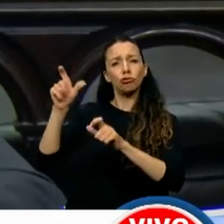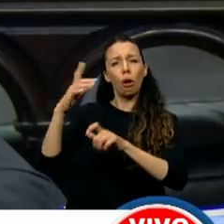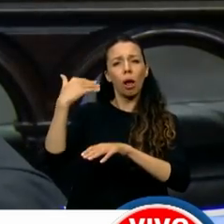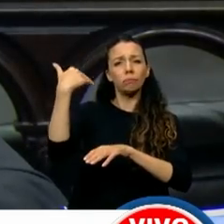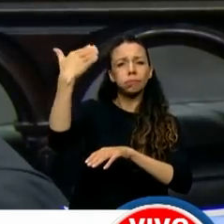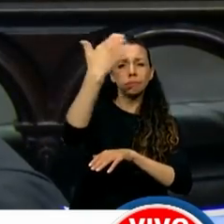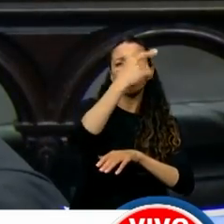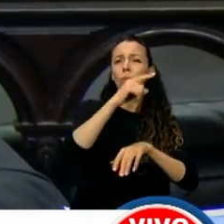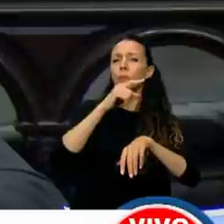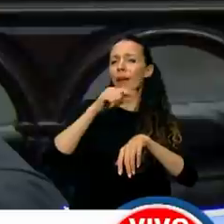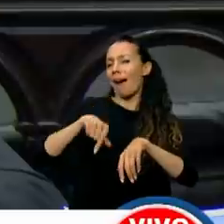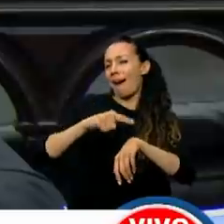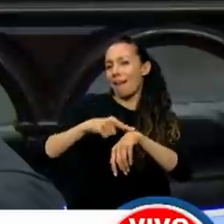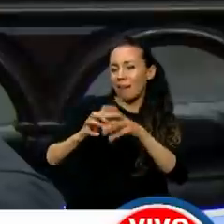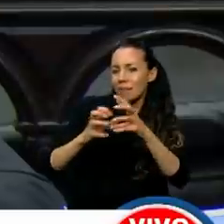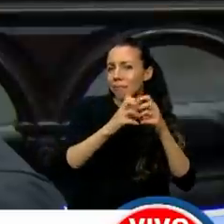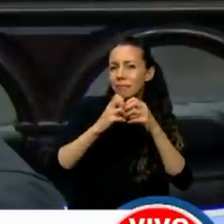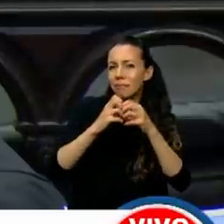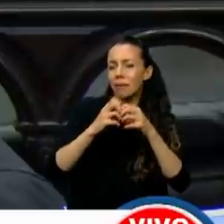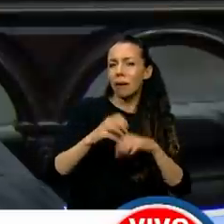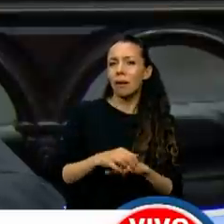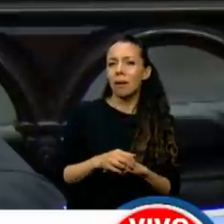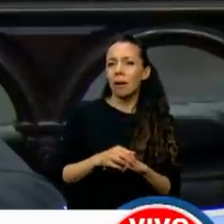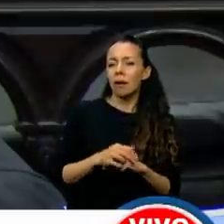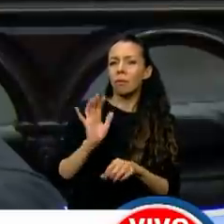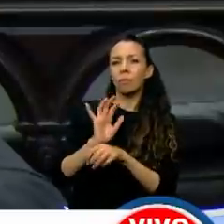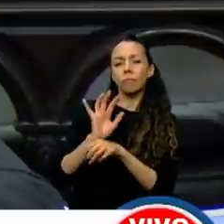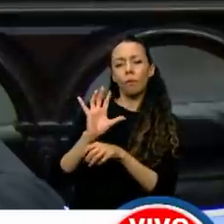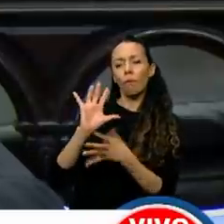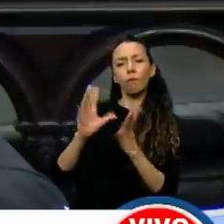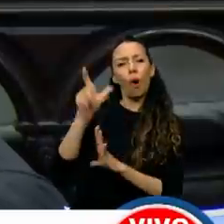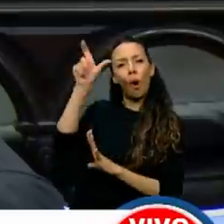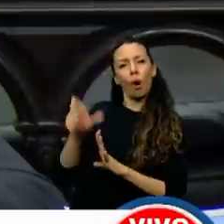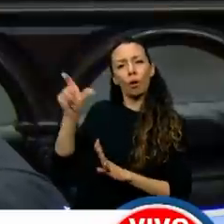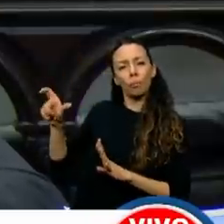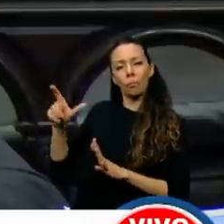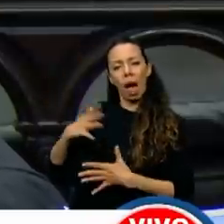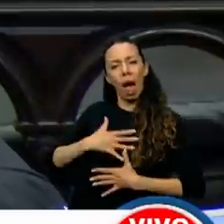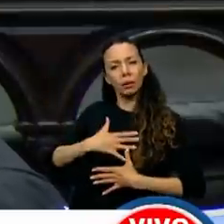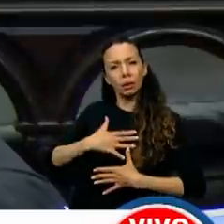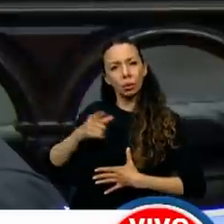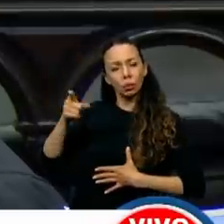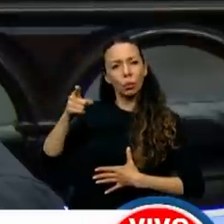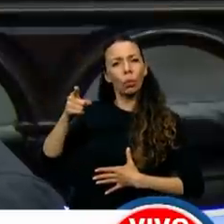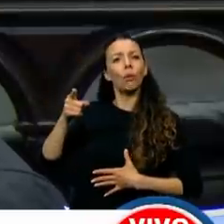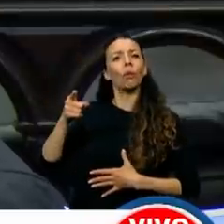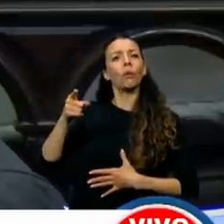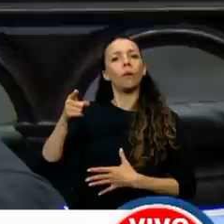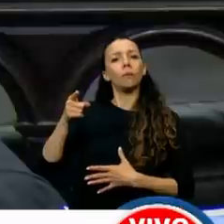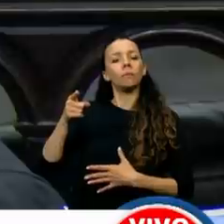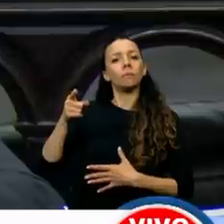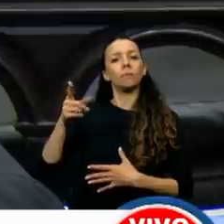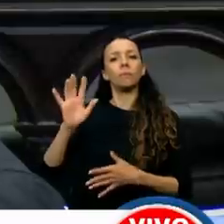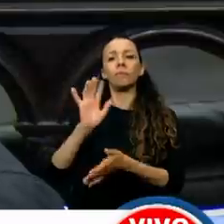proyecto una actitud que nos muestra que el oficialismo